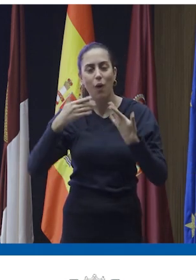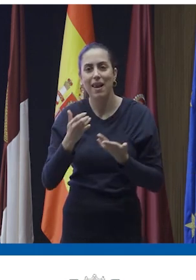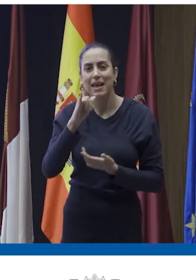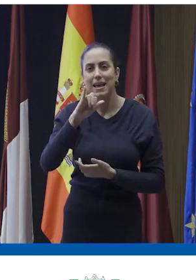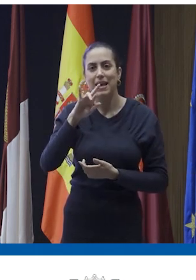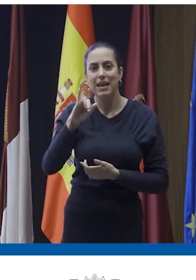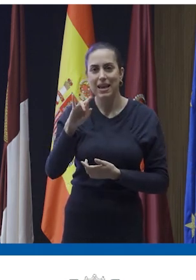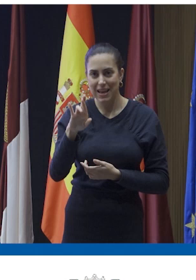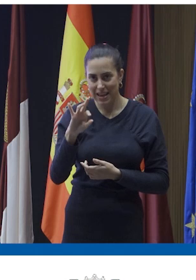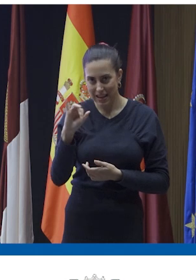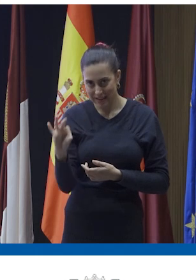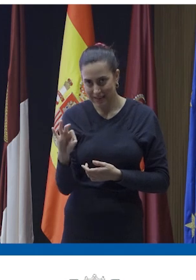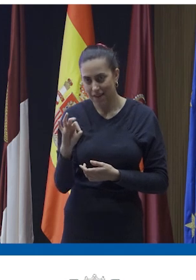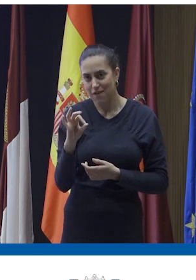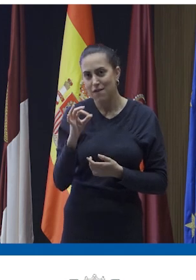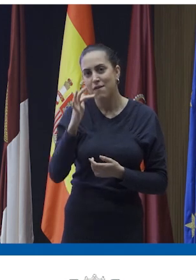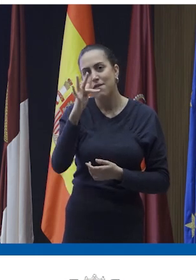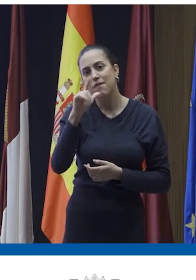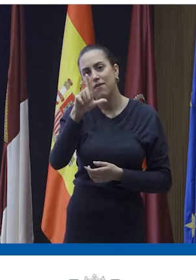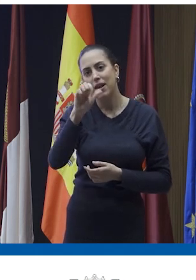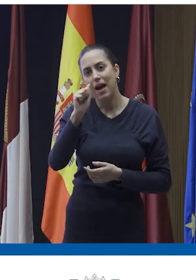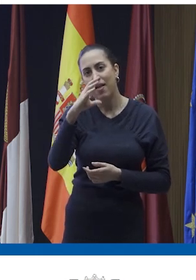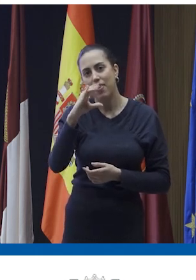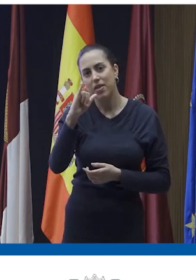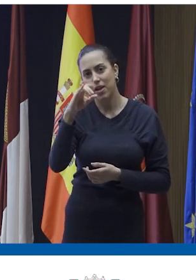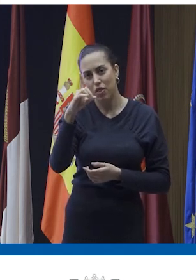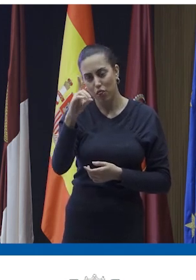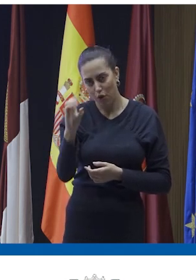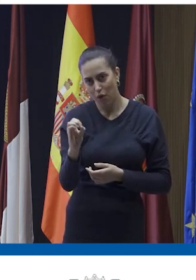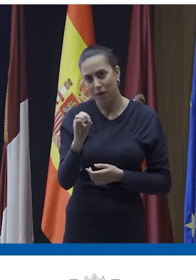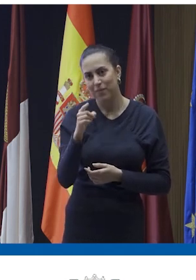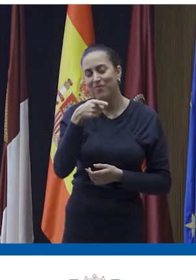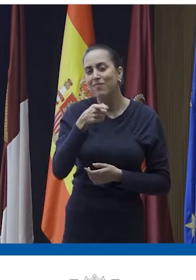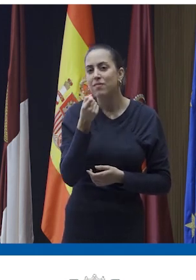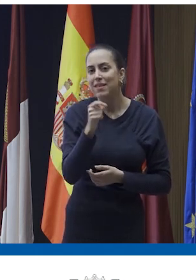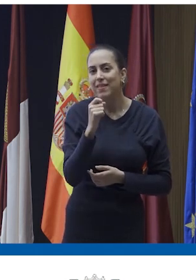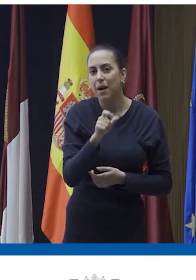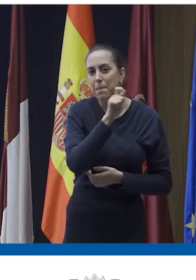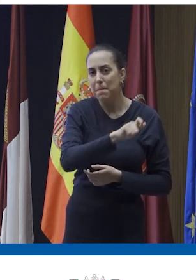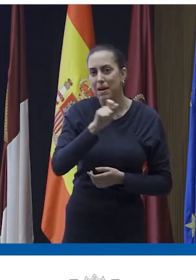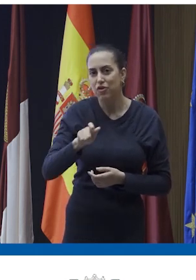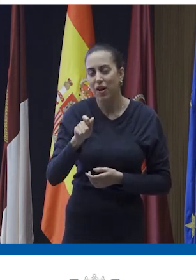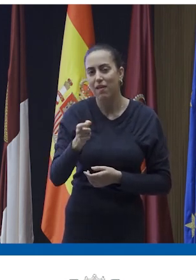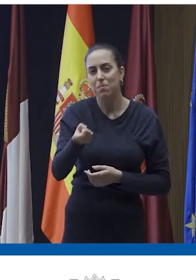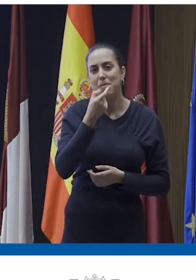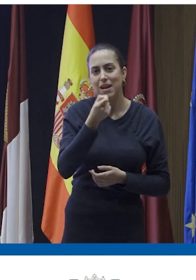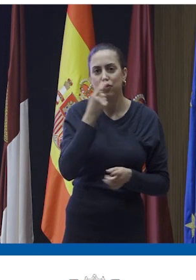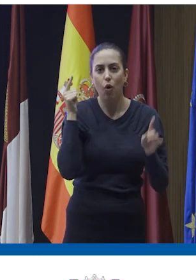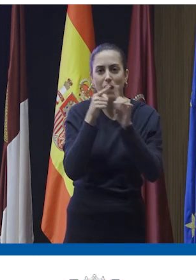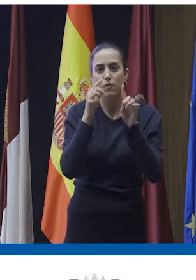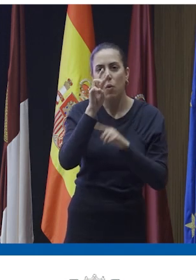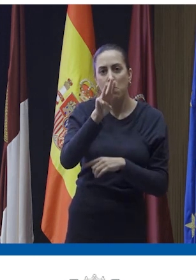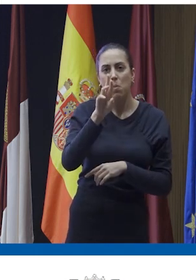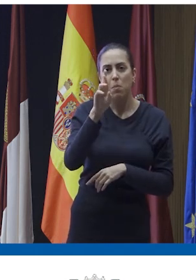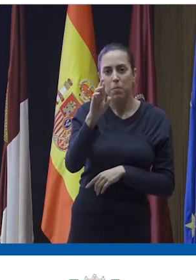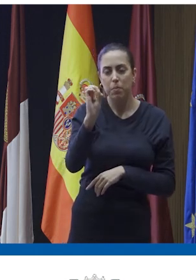se produce, o síndrome de IFIS, que se produce por el tema de los pacientes que toman medicación para la próstata. Entonces